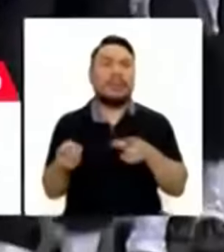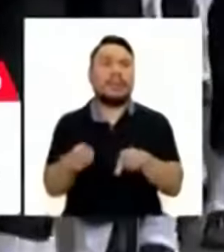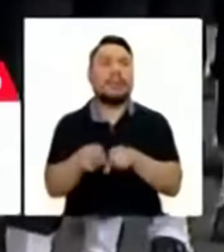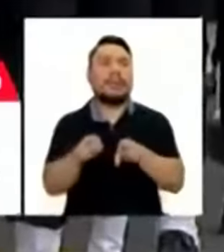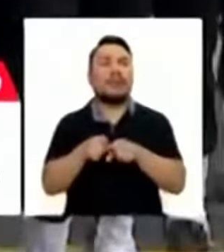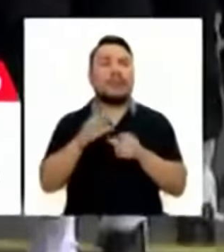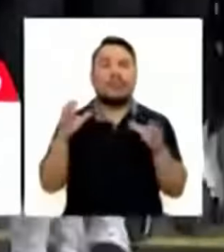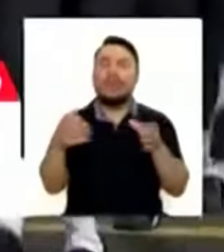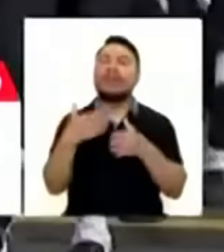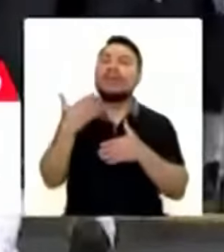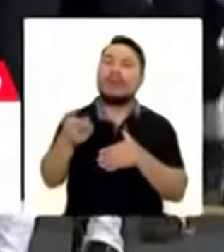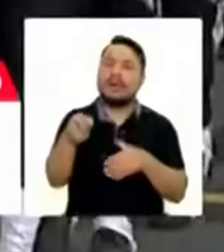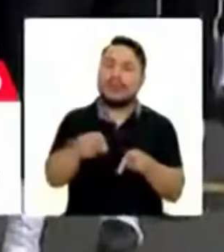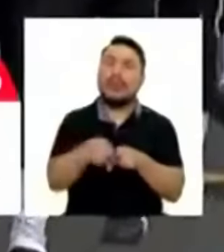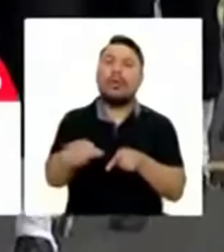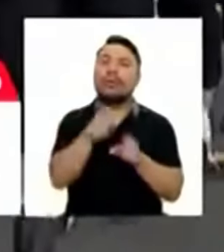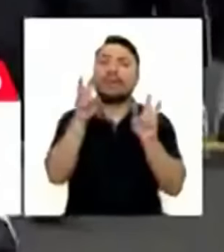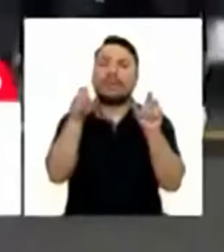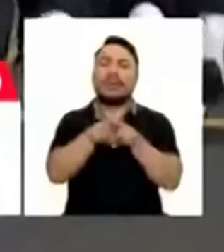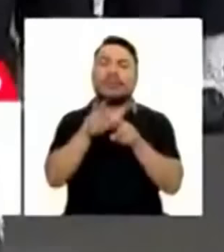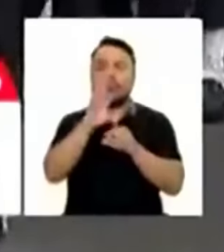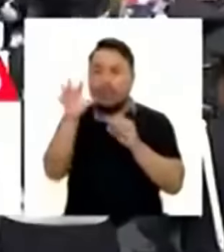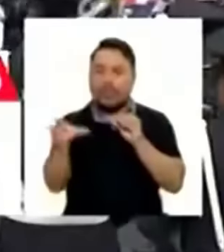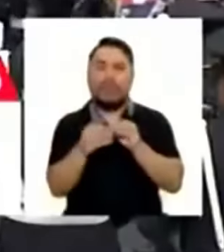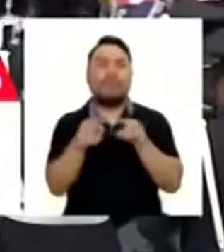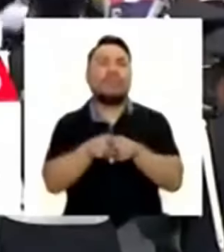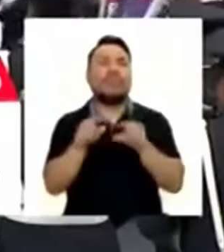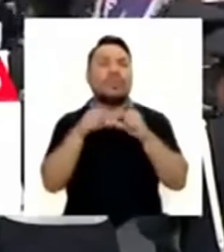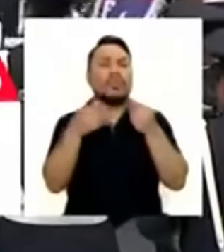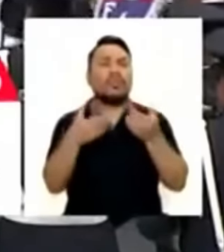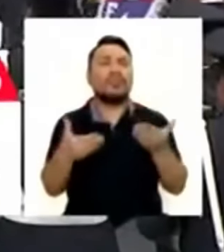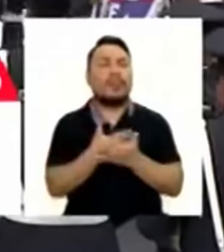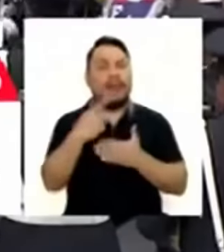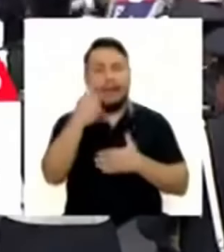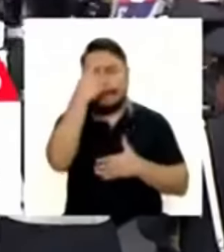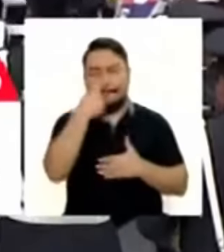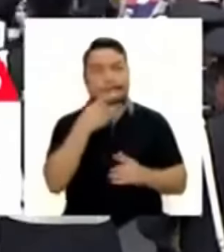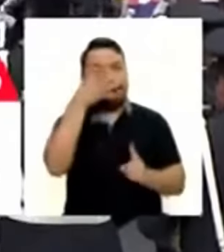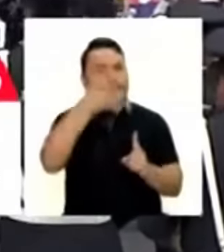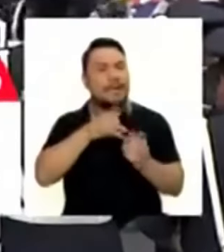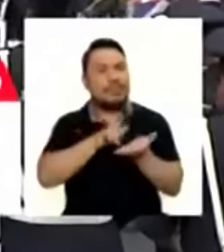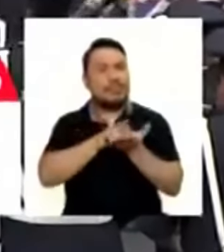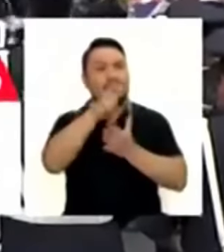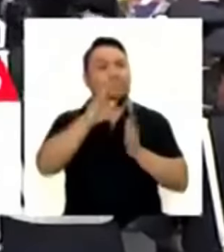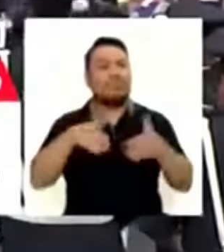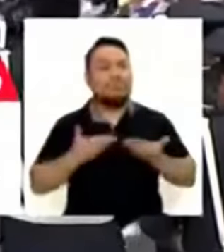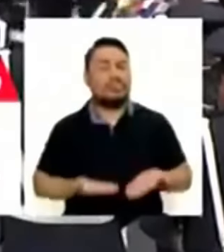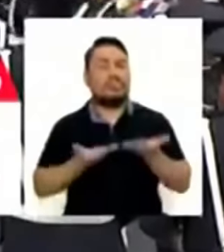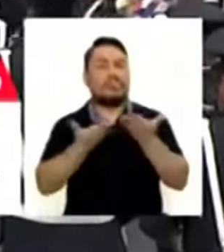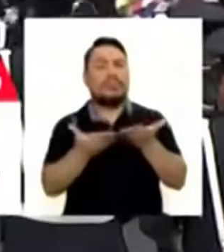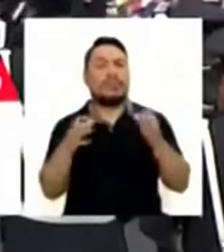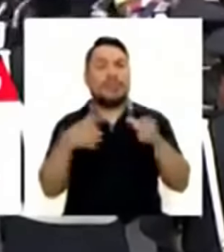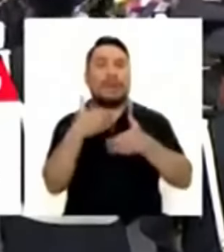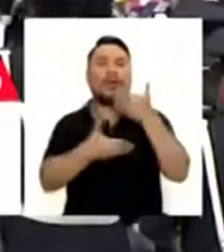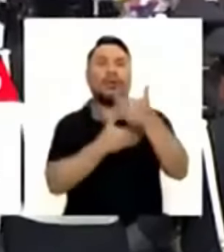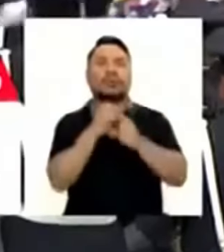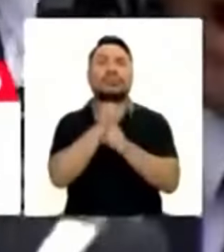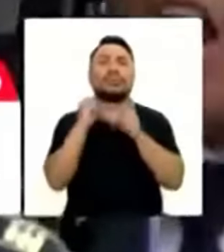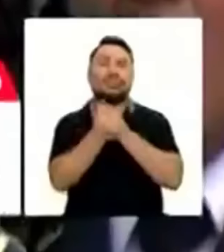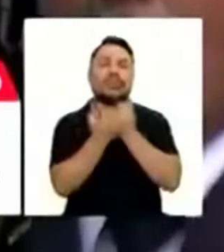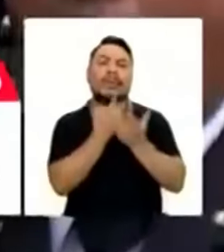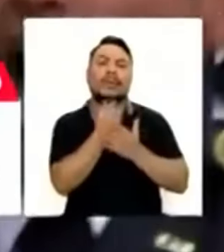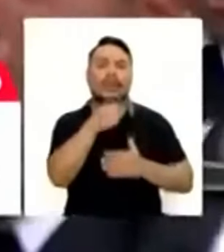de recursos, así como en otros temas que complementan el nuevo perfil del aviador peruano para poder contribuir al desarrollo socioeconómico